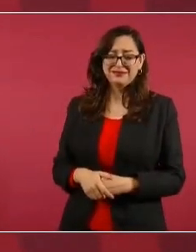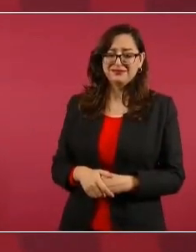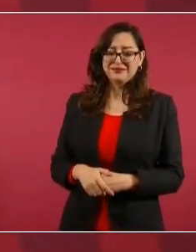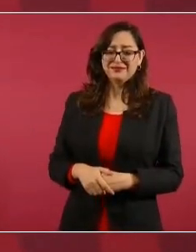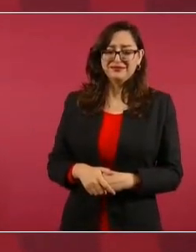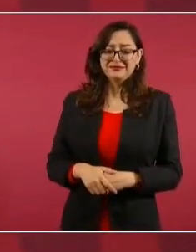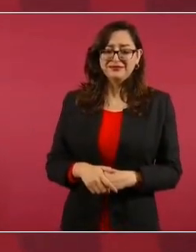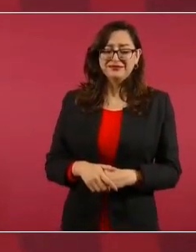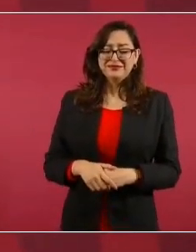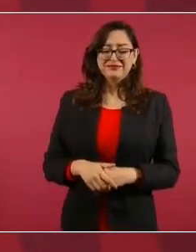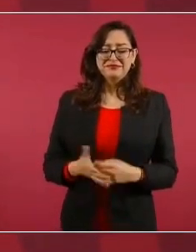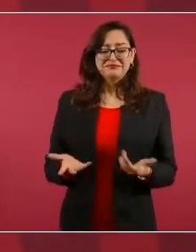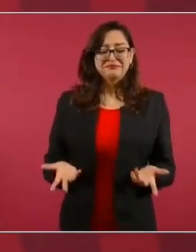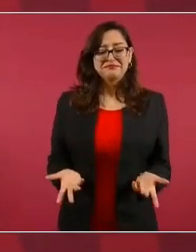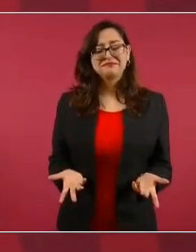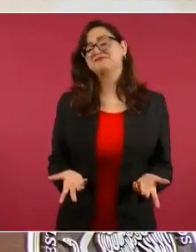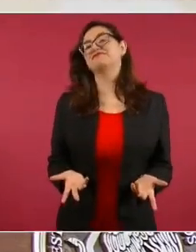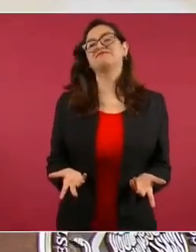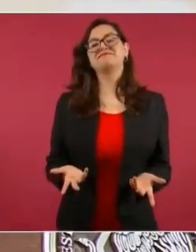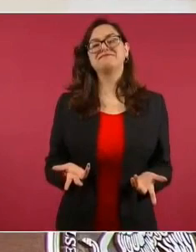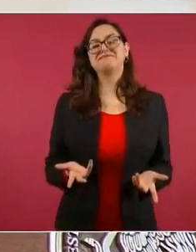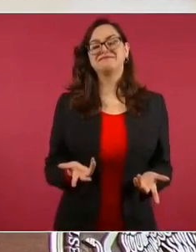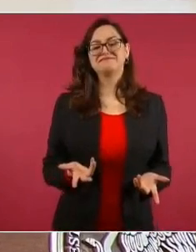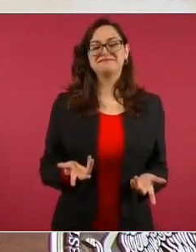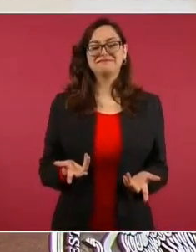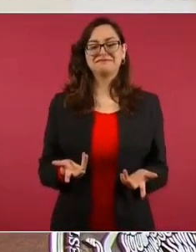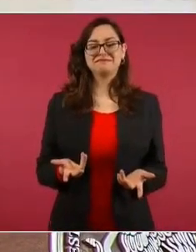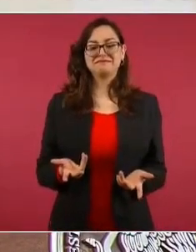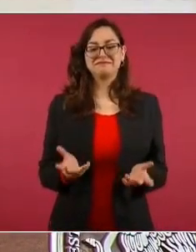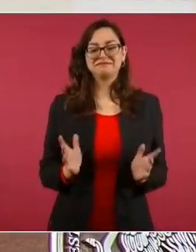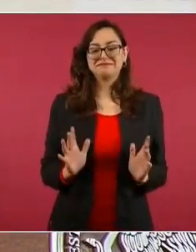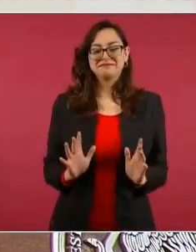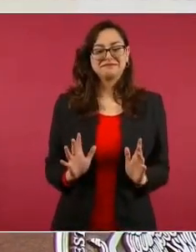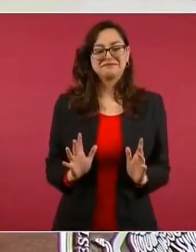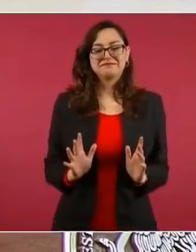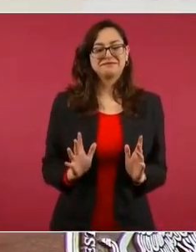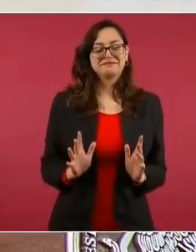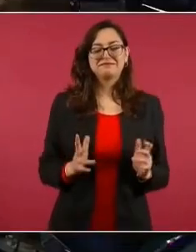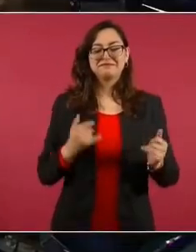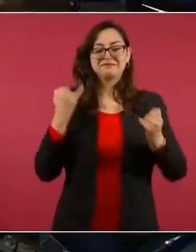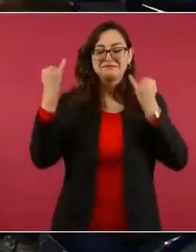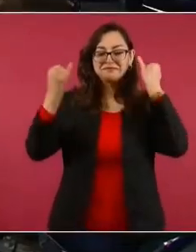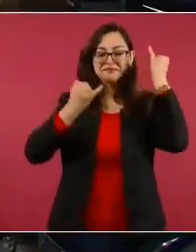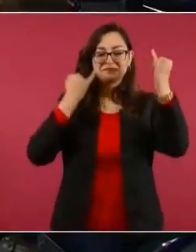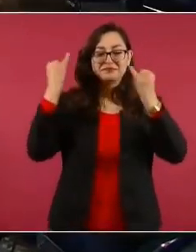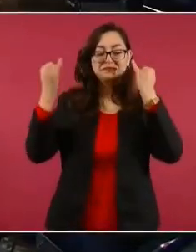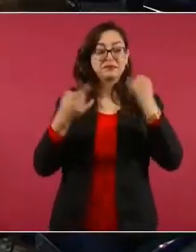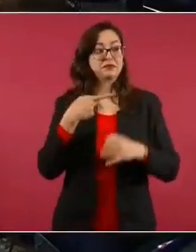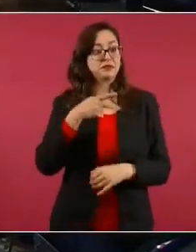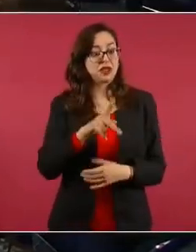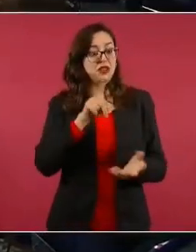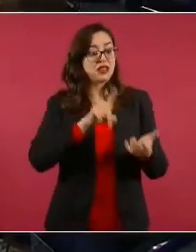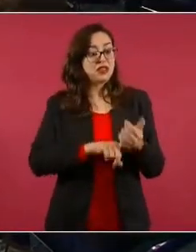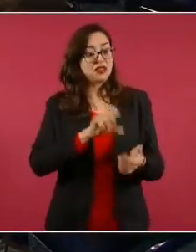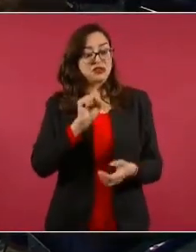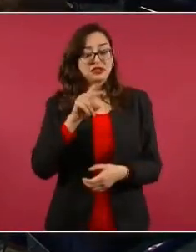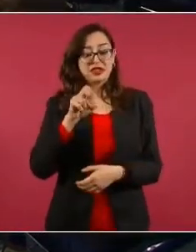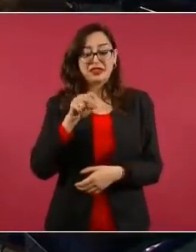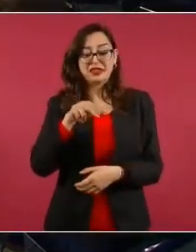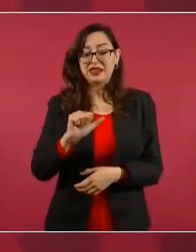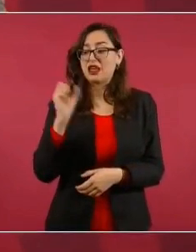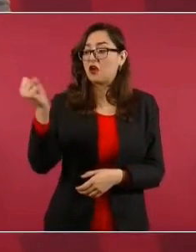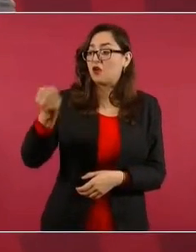de la campaña. Pero incluso… pero las conferencias son ahí, en la Sedena. Sí,